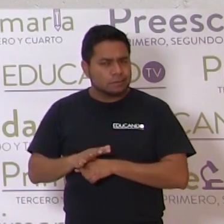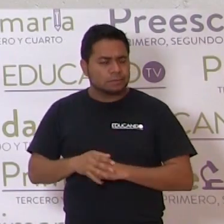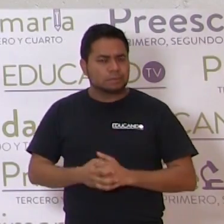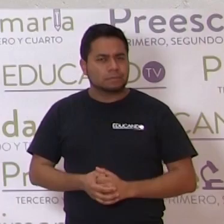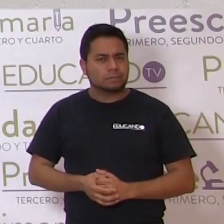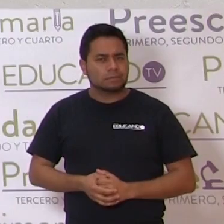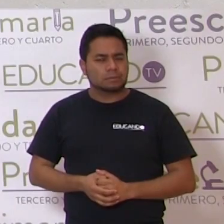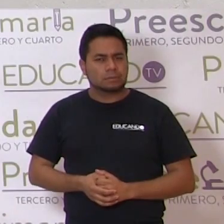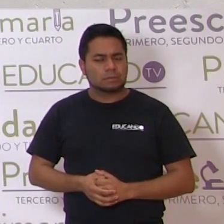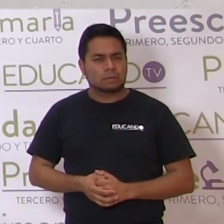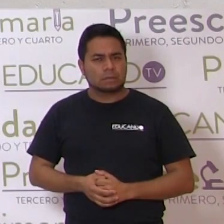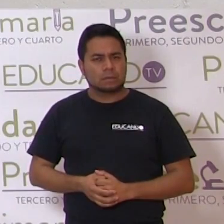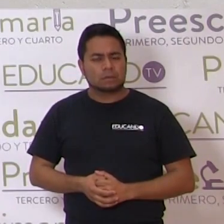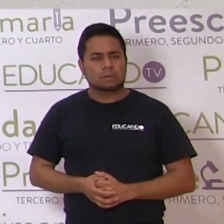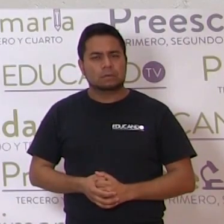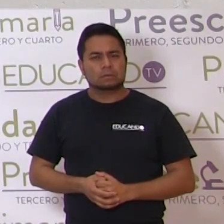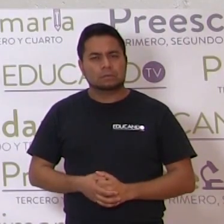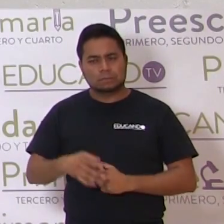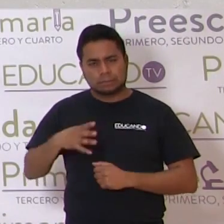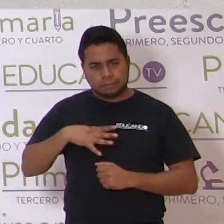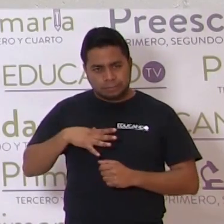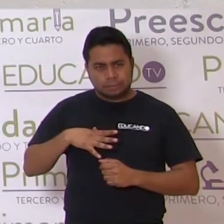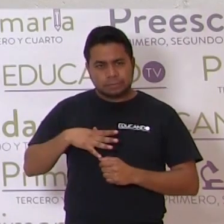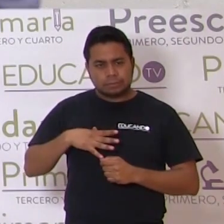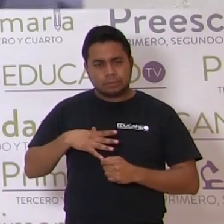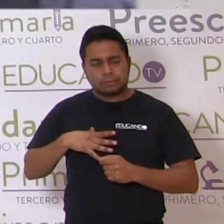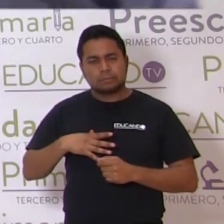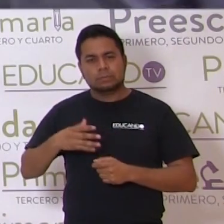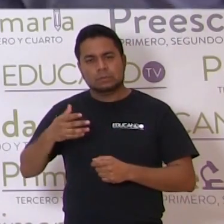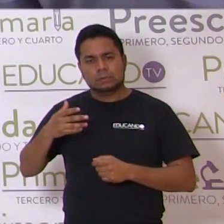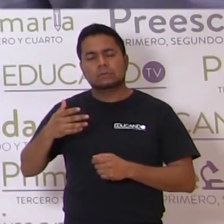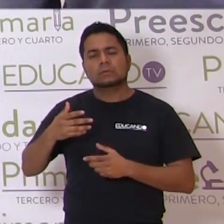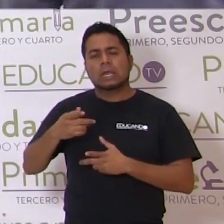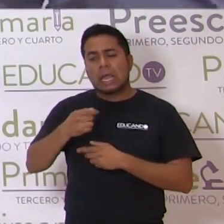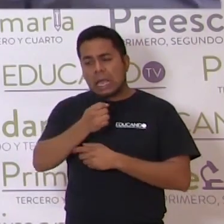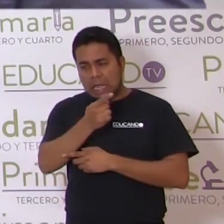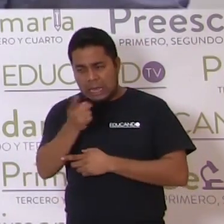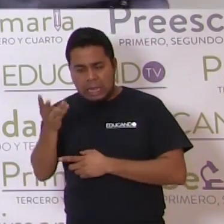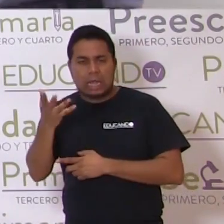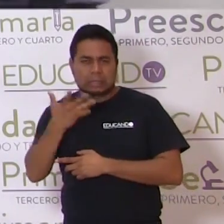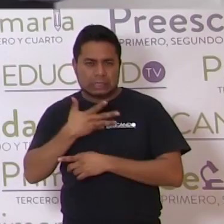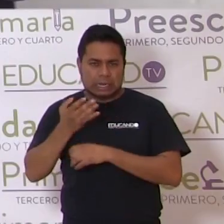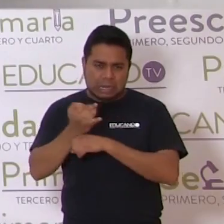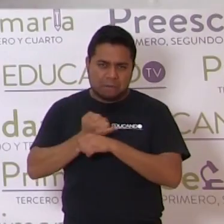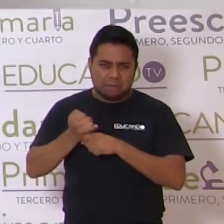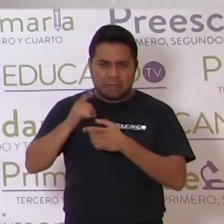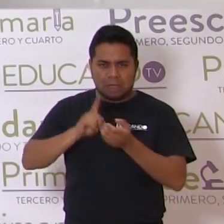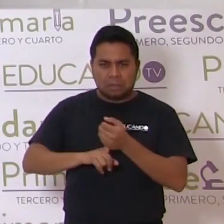Que en lo general tiene diagramas. Vamos a anotarlo.